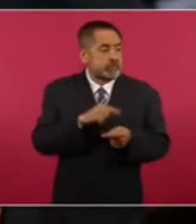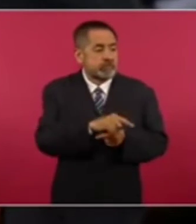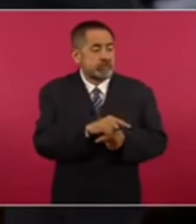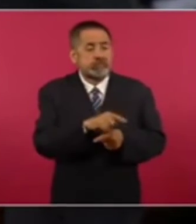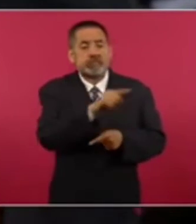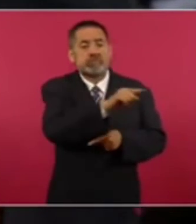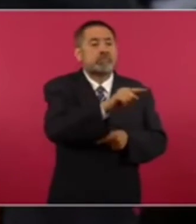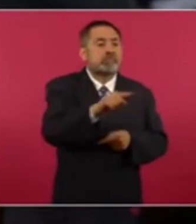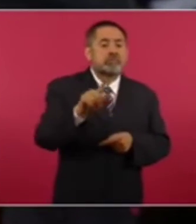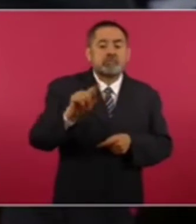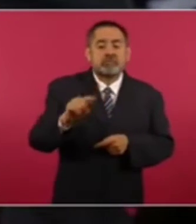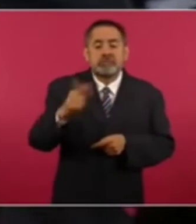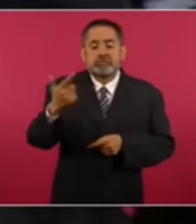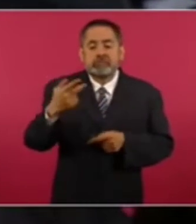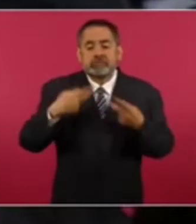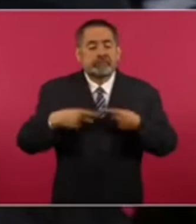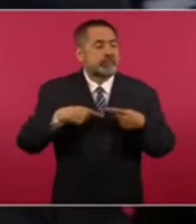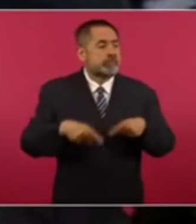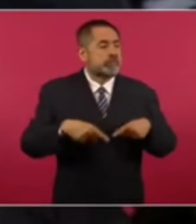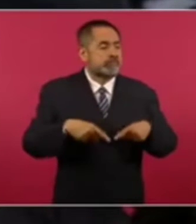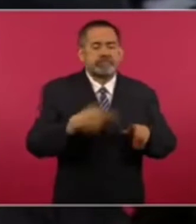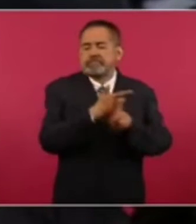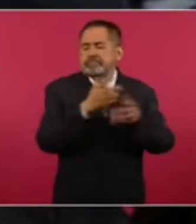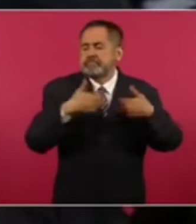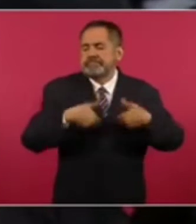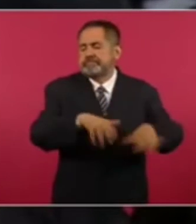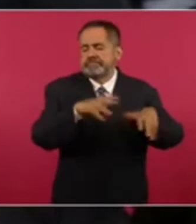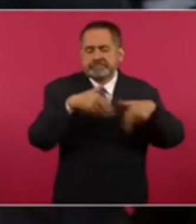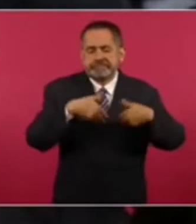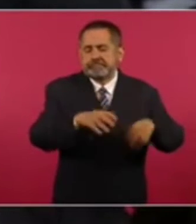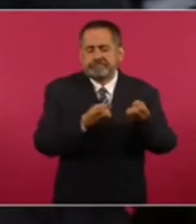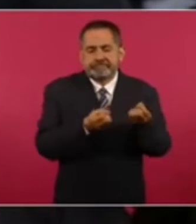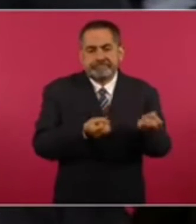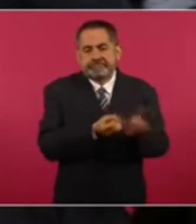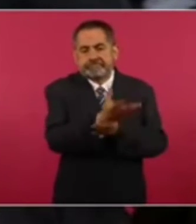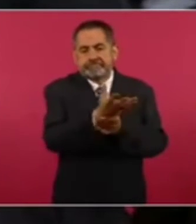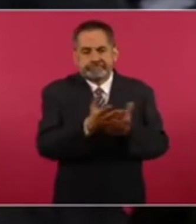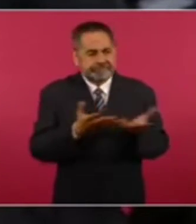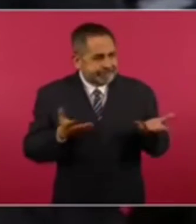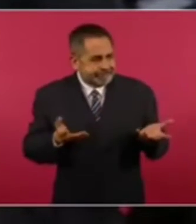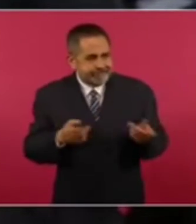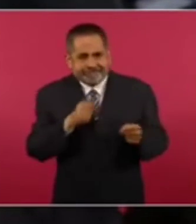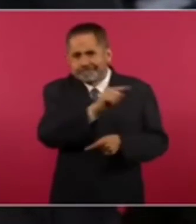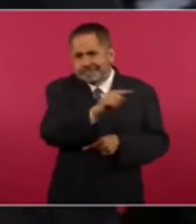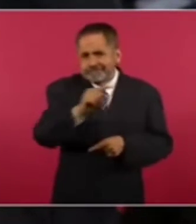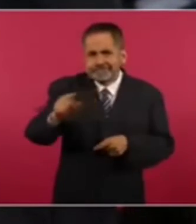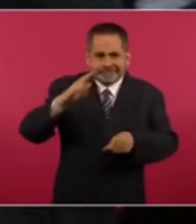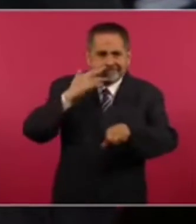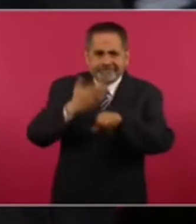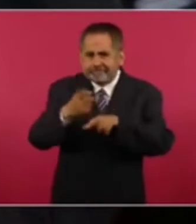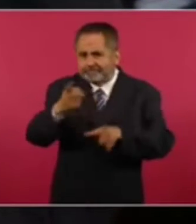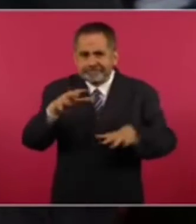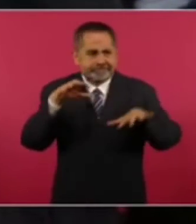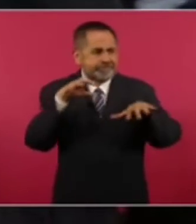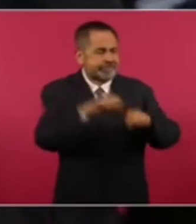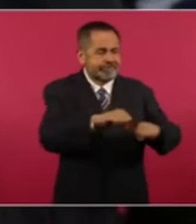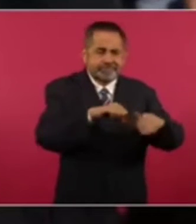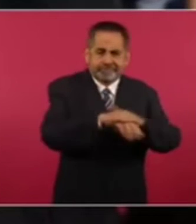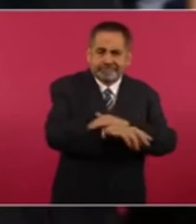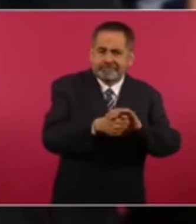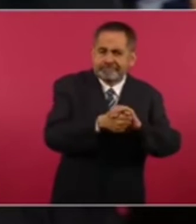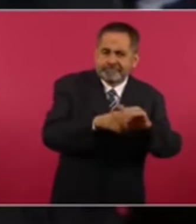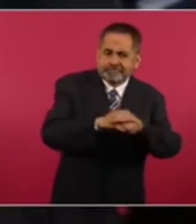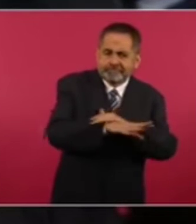77 presuntos responsables de esta desaparición forzada de los 43 estudiantes normalistas